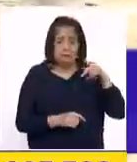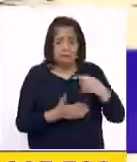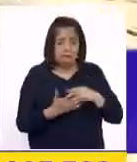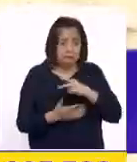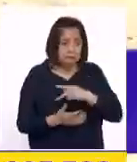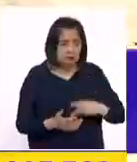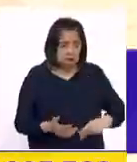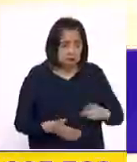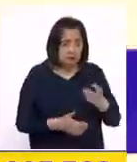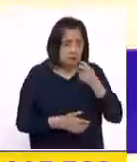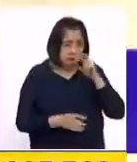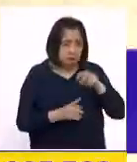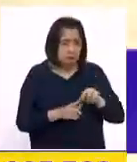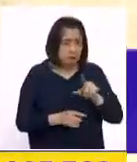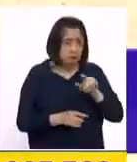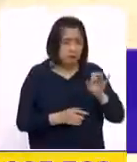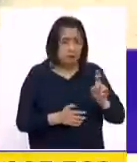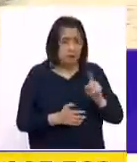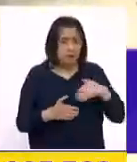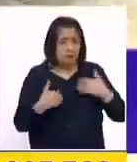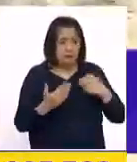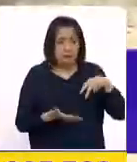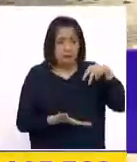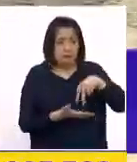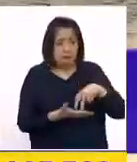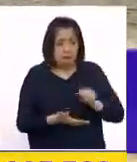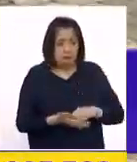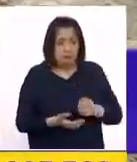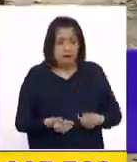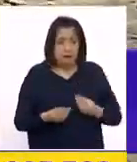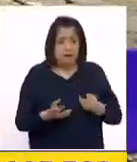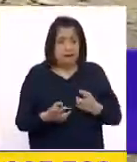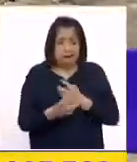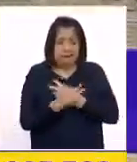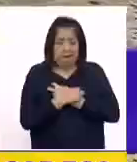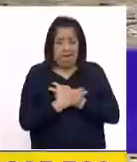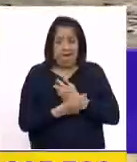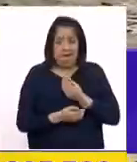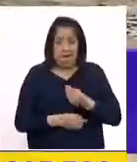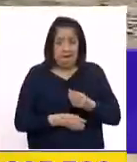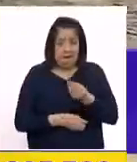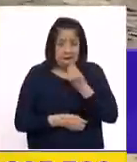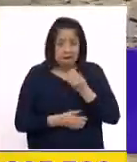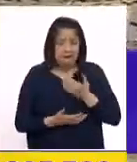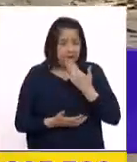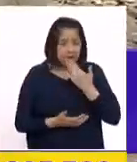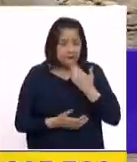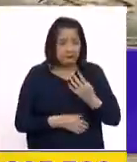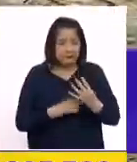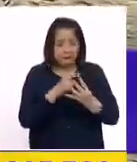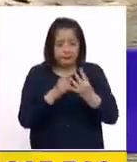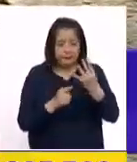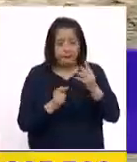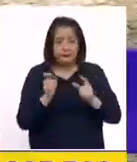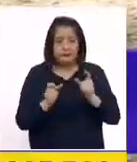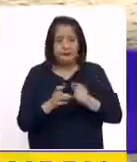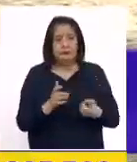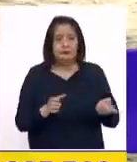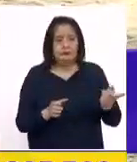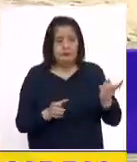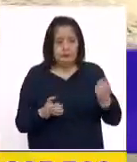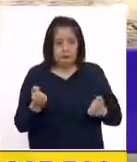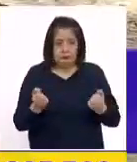Loki que está con la justa, no pueden ni pararse. ¿Les dieron veneno quiénes? 4 sujetos que han llegado en